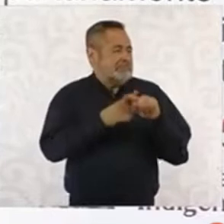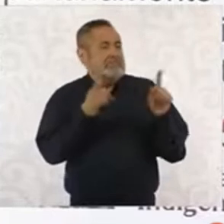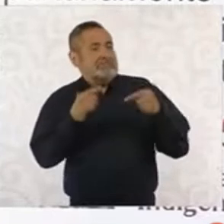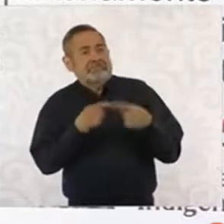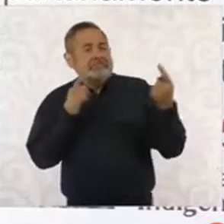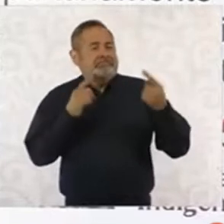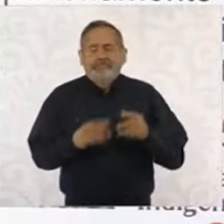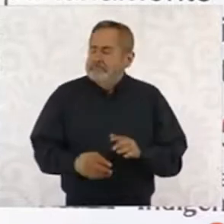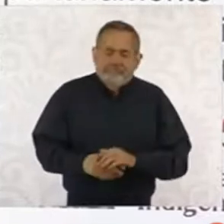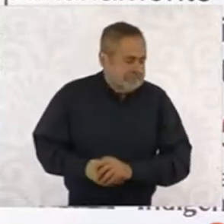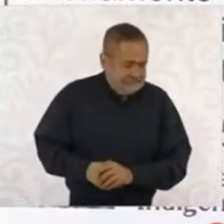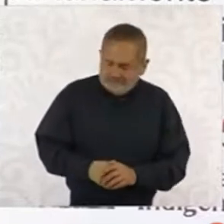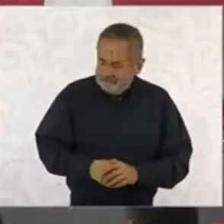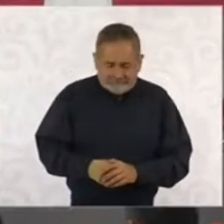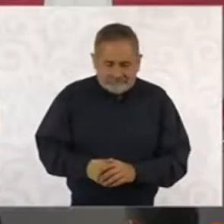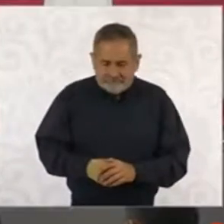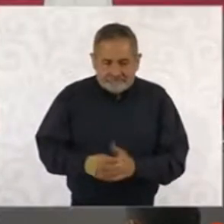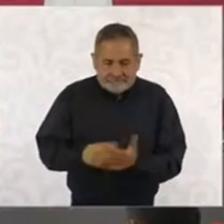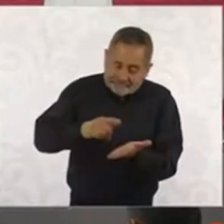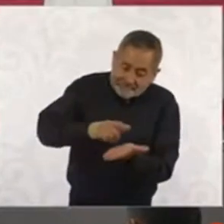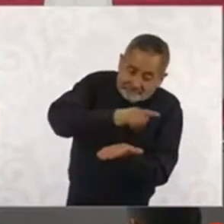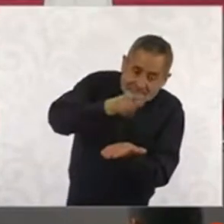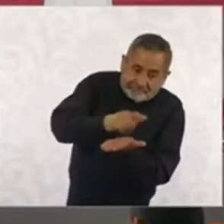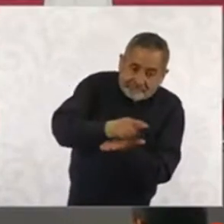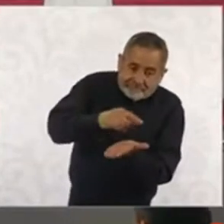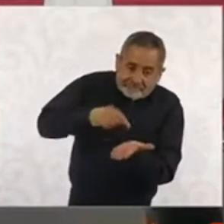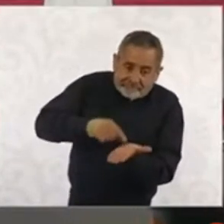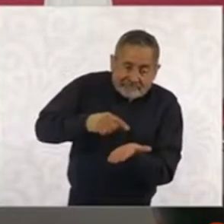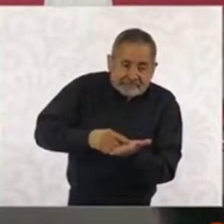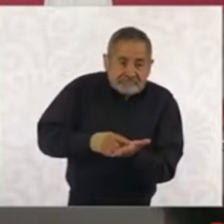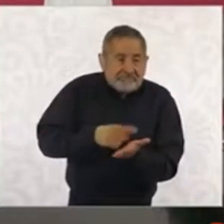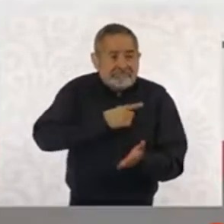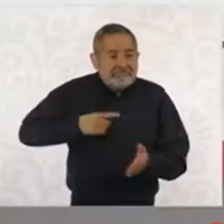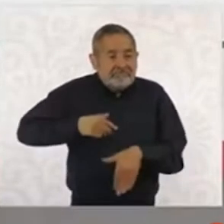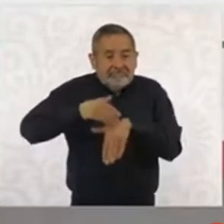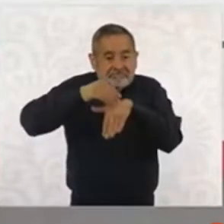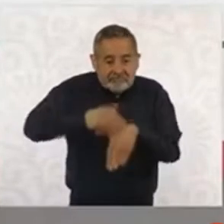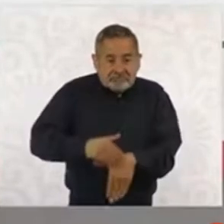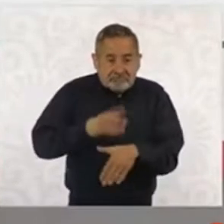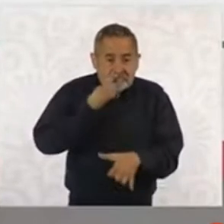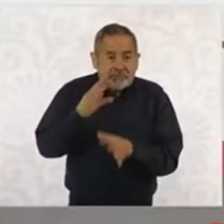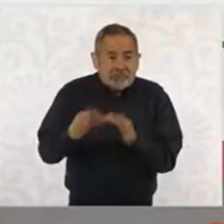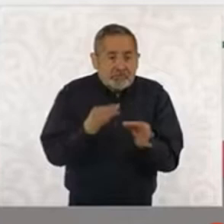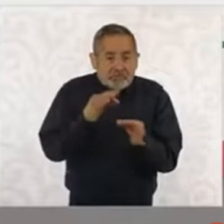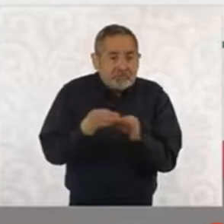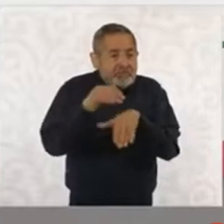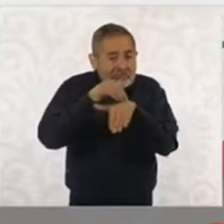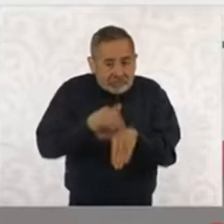Es un asunto de cumplimiento de la ley.